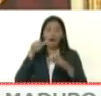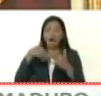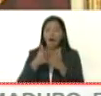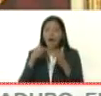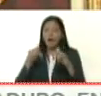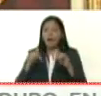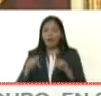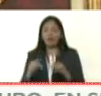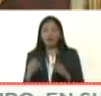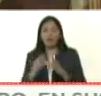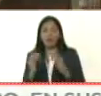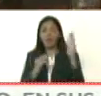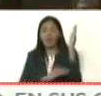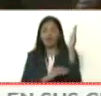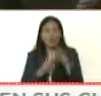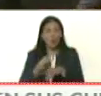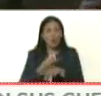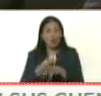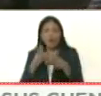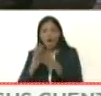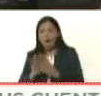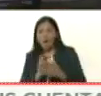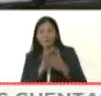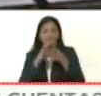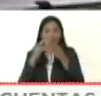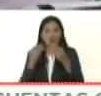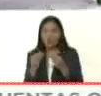en jefa, compañeras, compañeros,